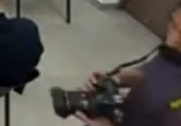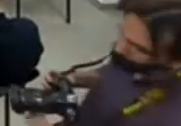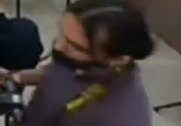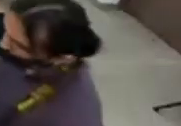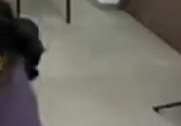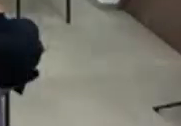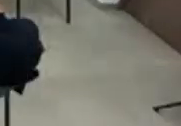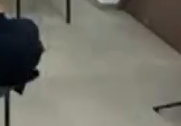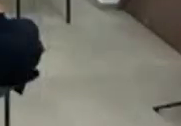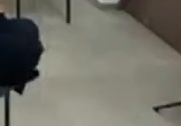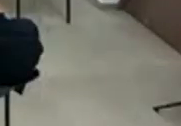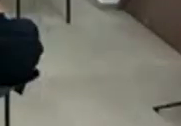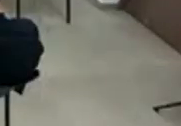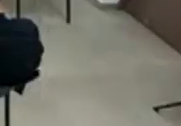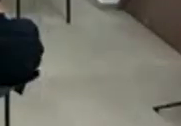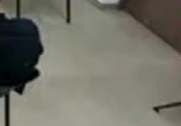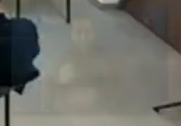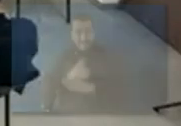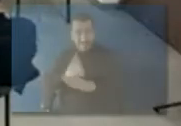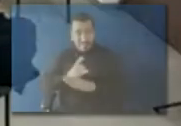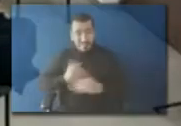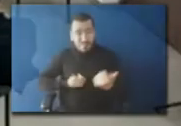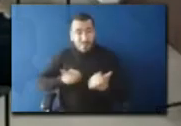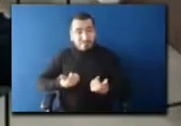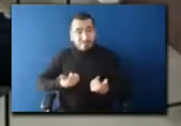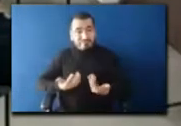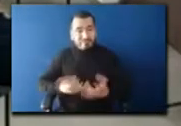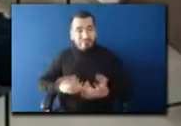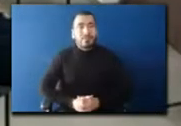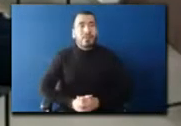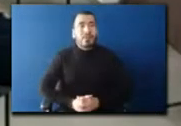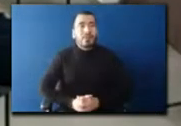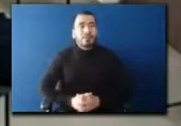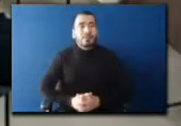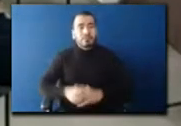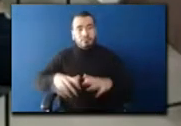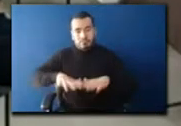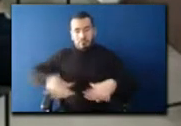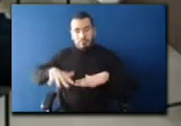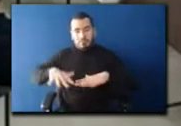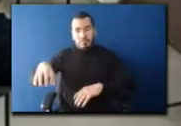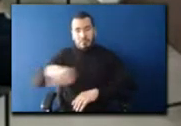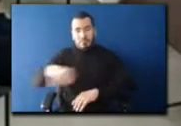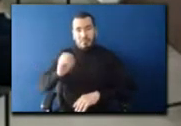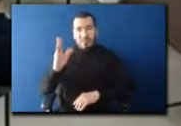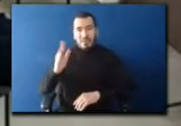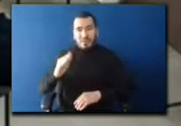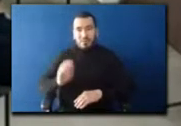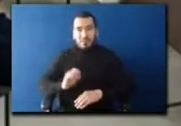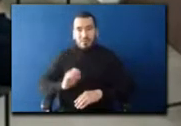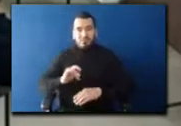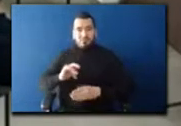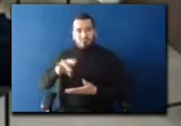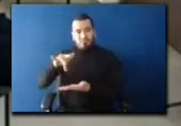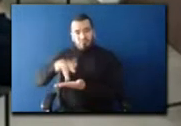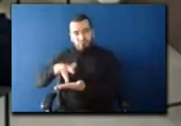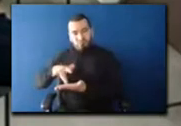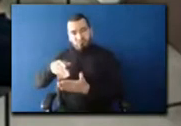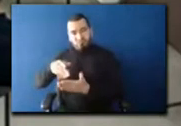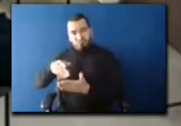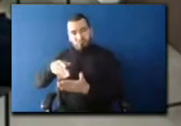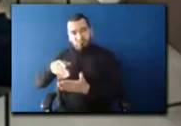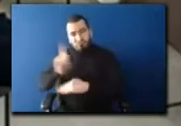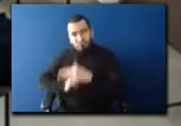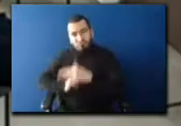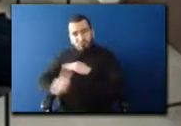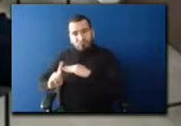fortuna de tener también un sector bancario netamente presencial, hemos vivido toda